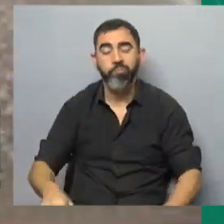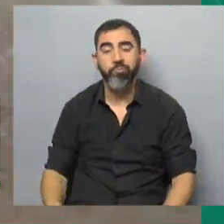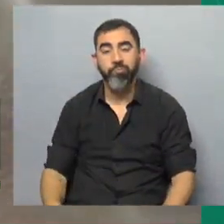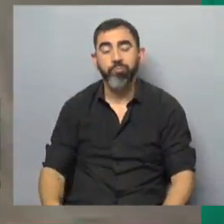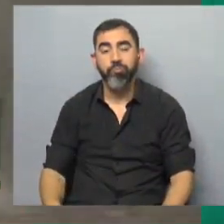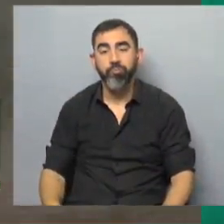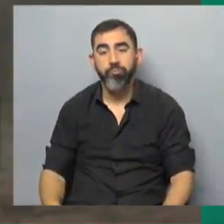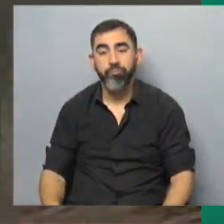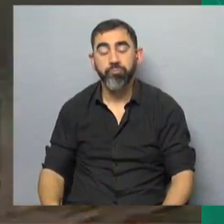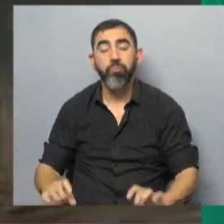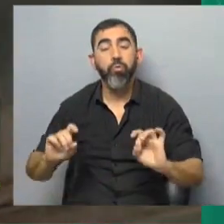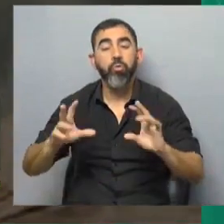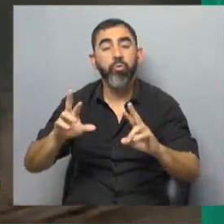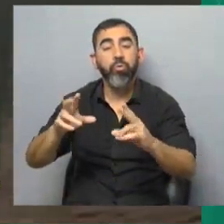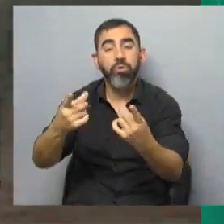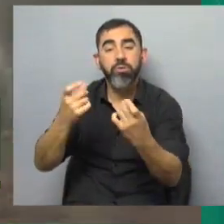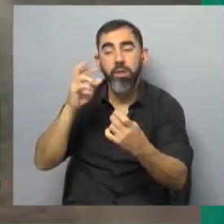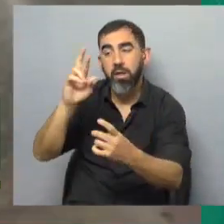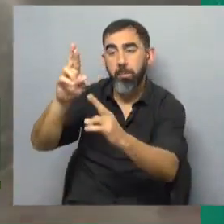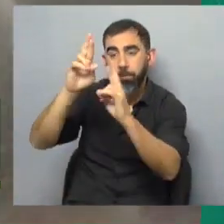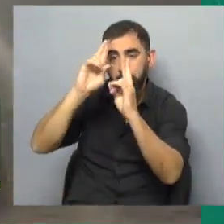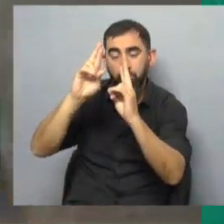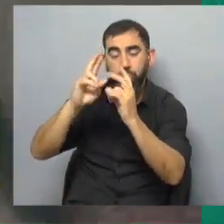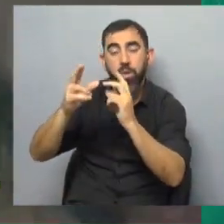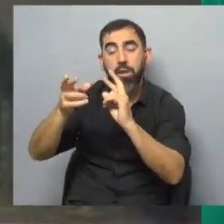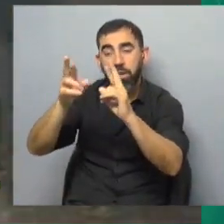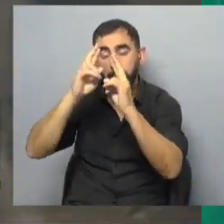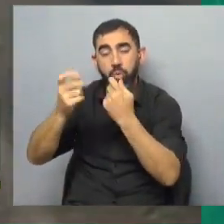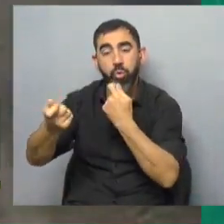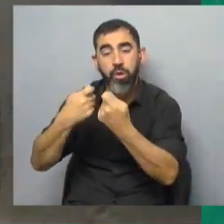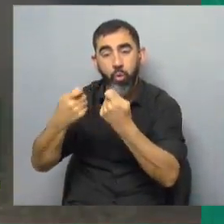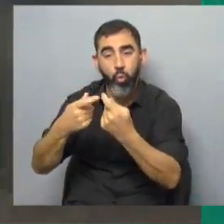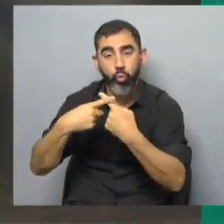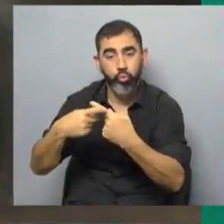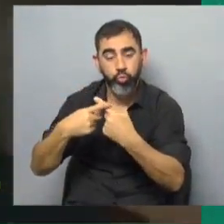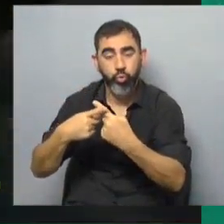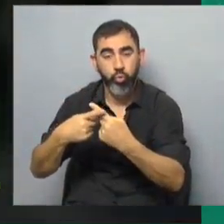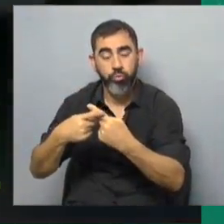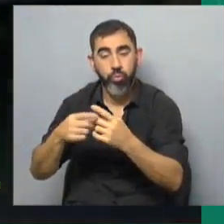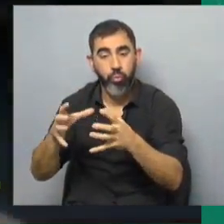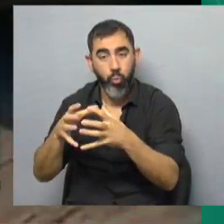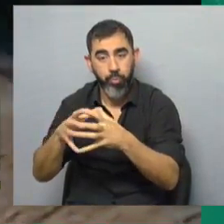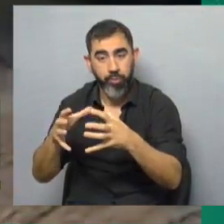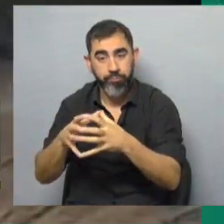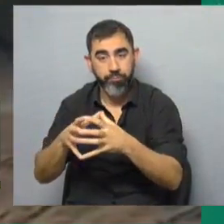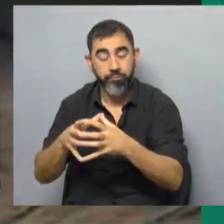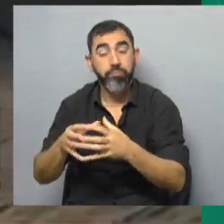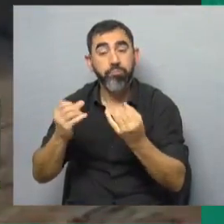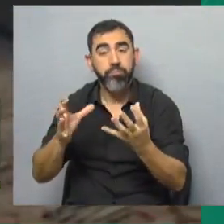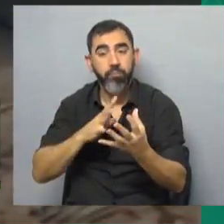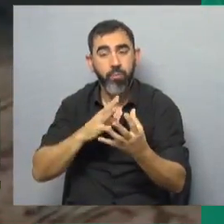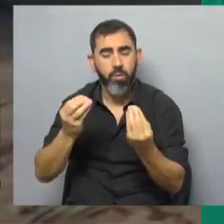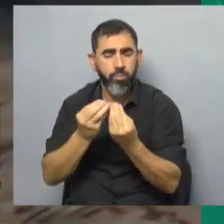es el respeto a la organización, el respeto a la negociación colectiva y, por lo menos, porque acá hay un montón